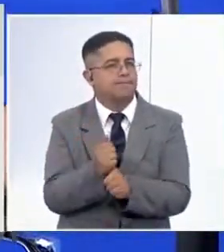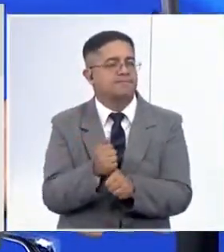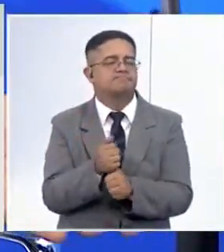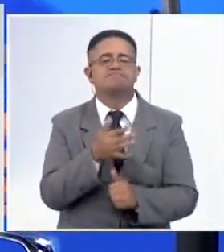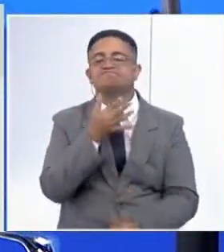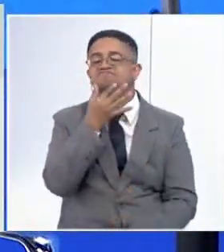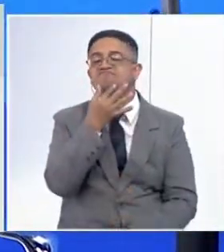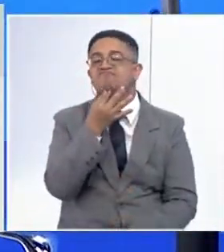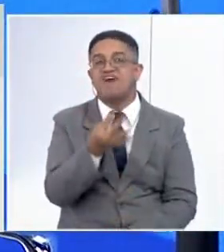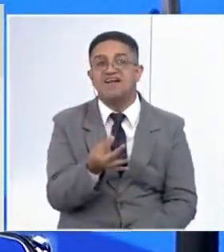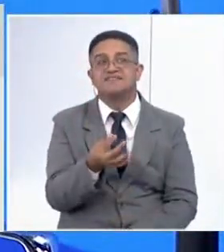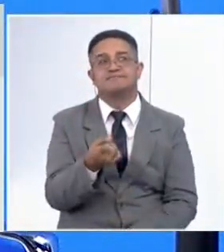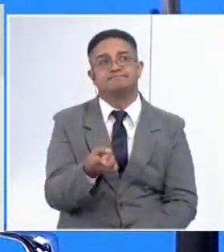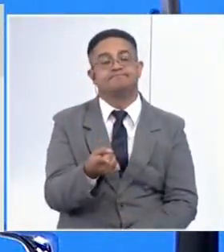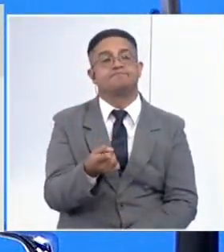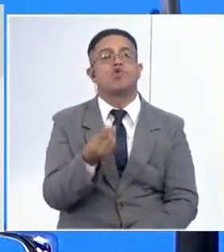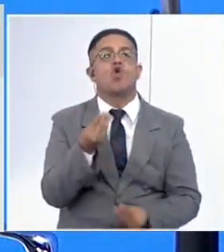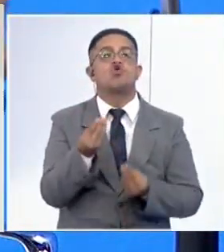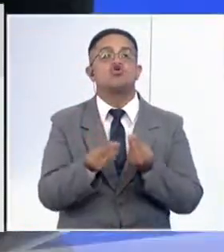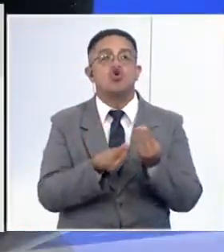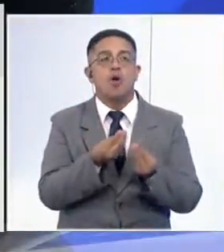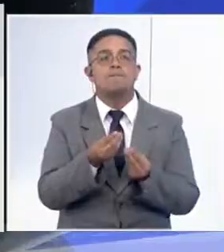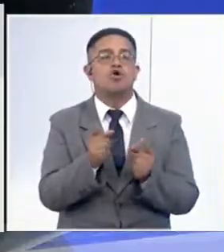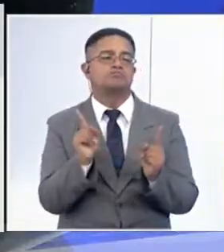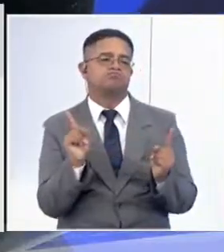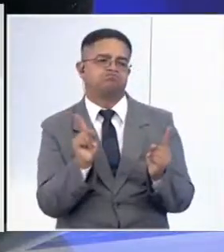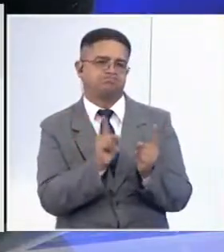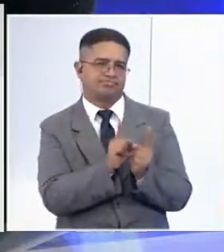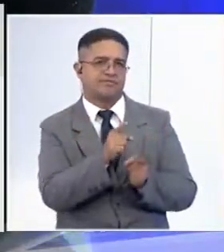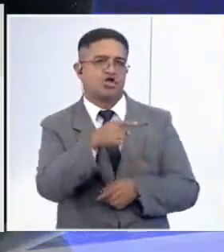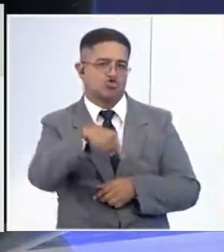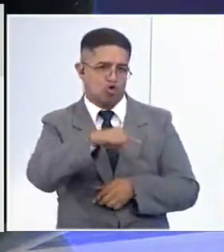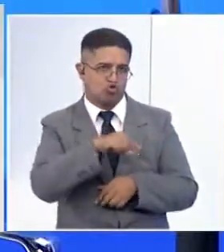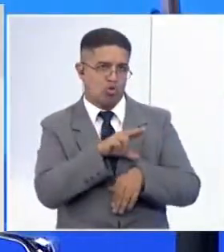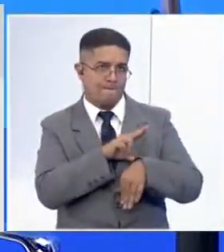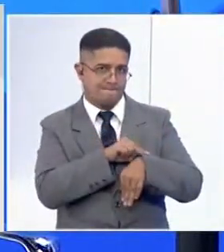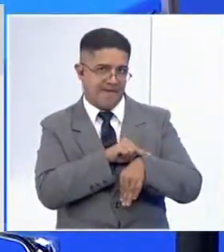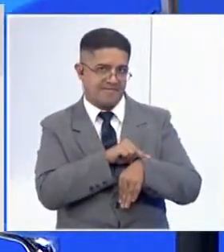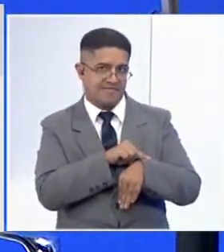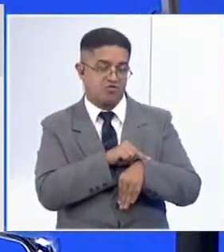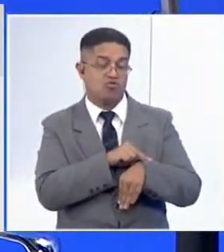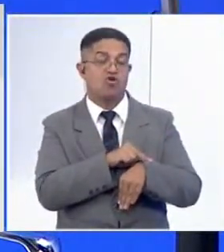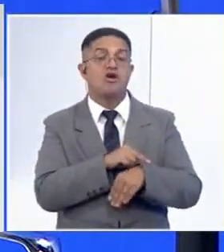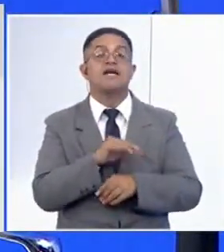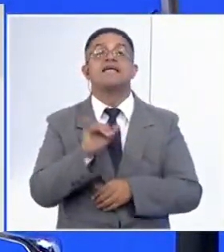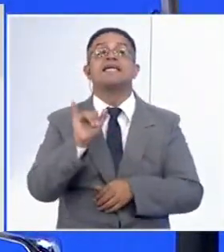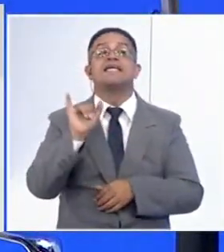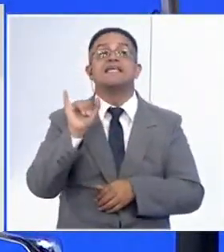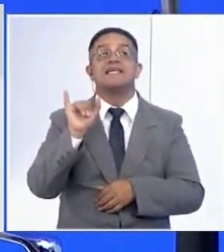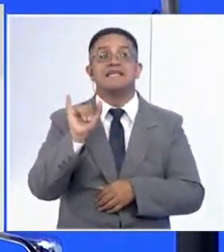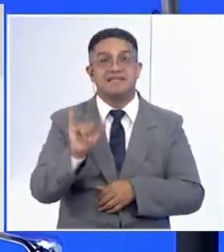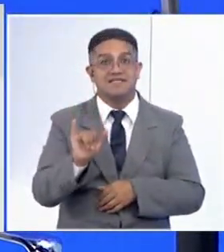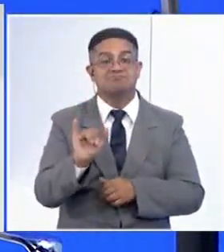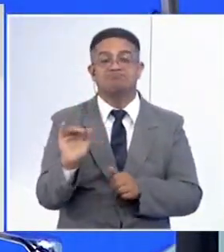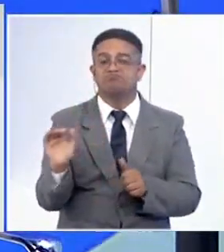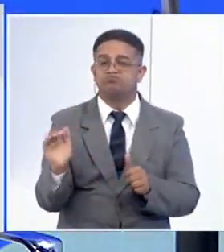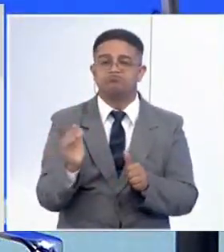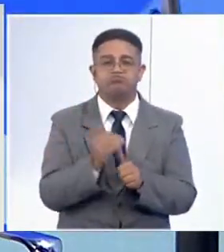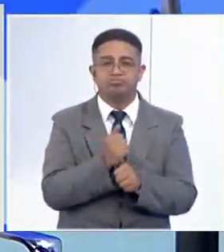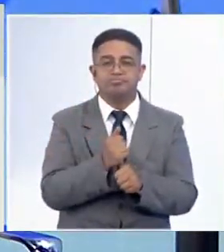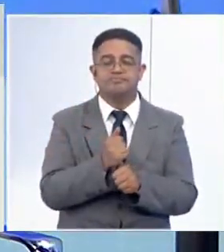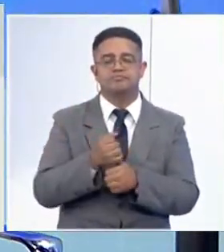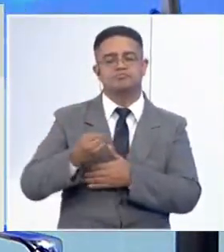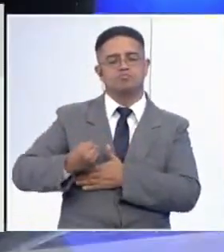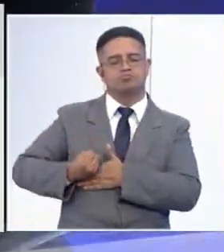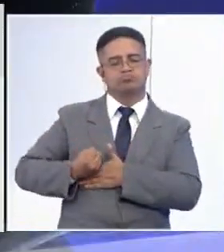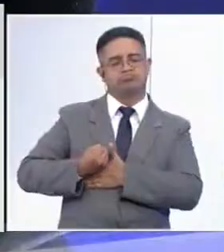sencillo. Por medio de una consulta con nosotros como gastroenterólogos, y hay un factor importante diagnóstico que se llama